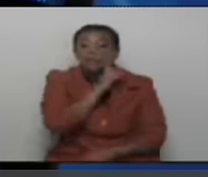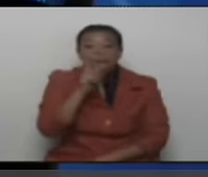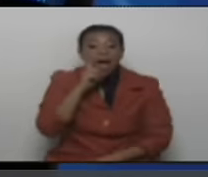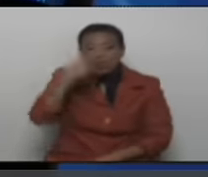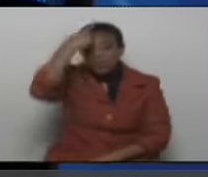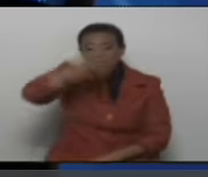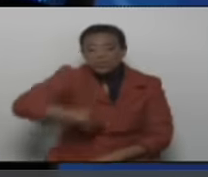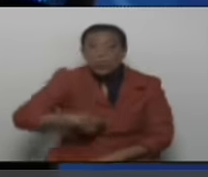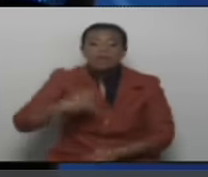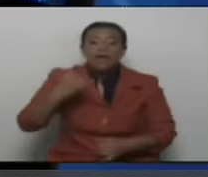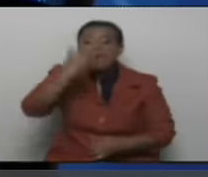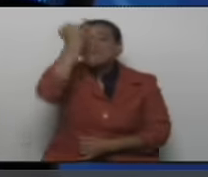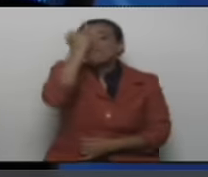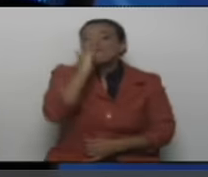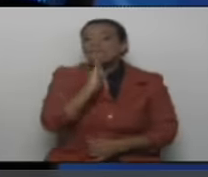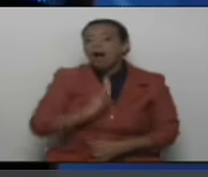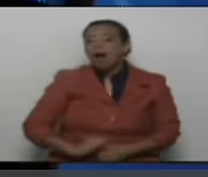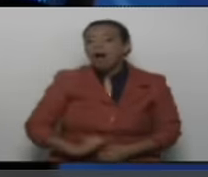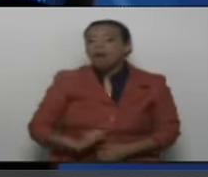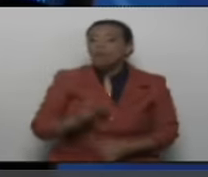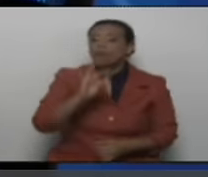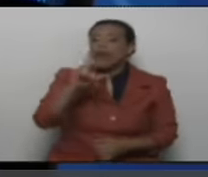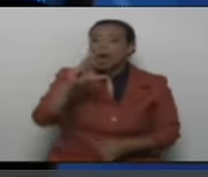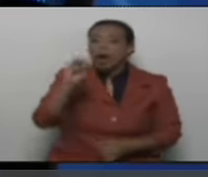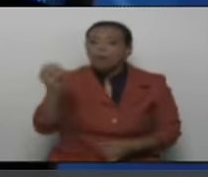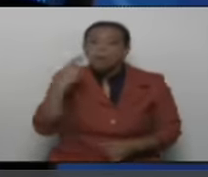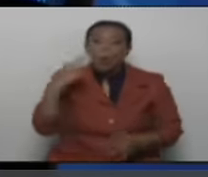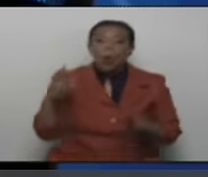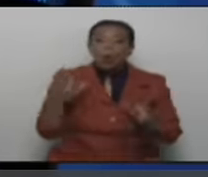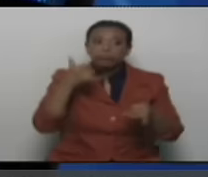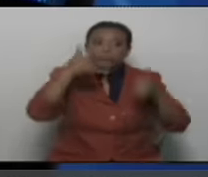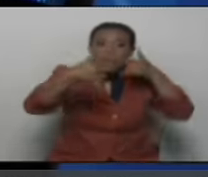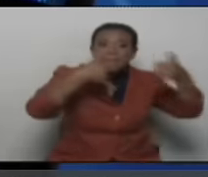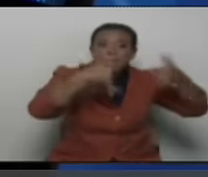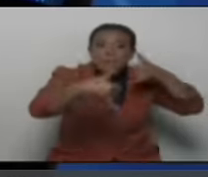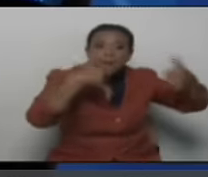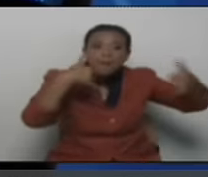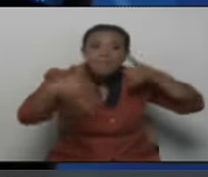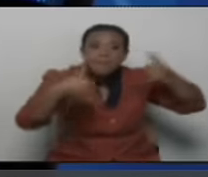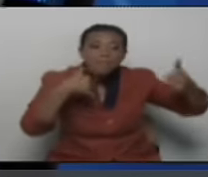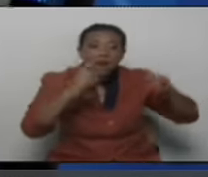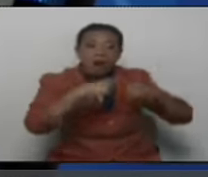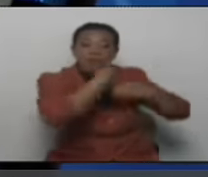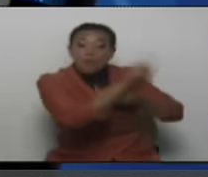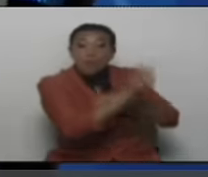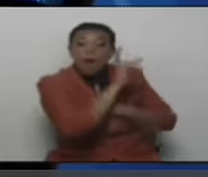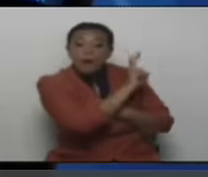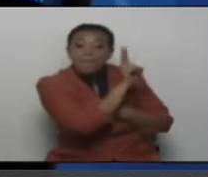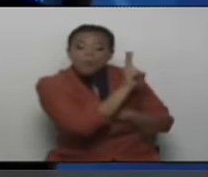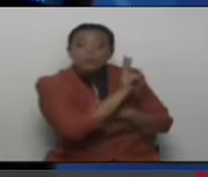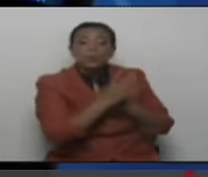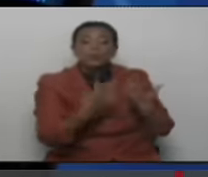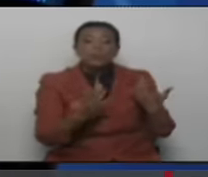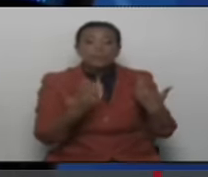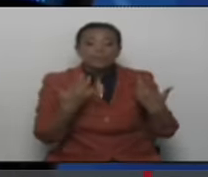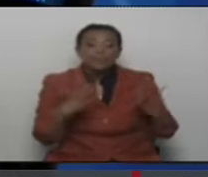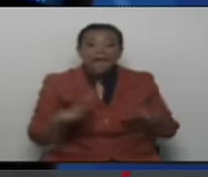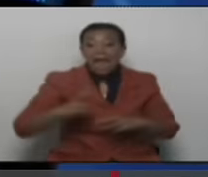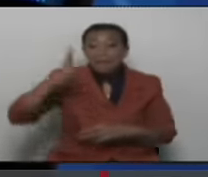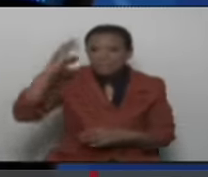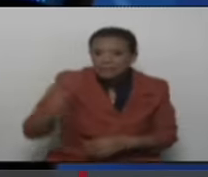El Flaco. Que a su vez estaba encargado de mover los contactos ya fuera de la región central del país, ya en